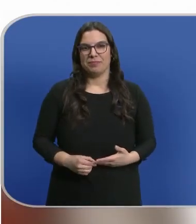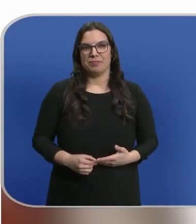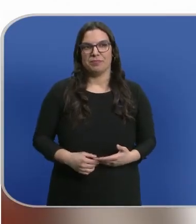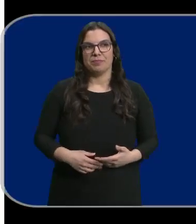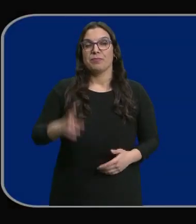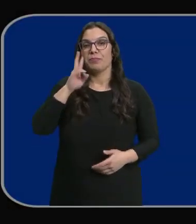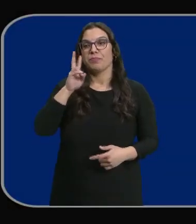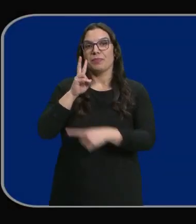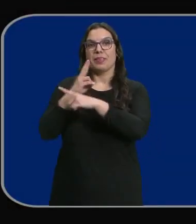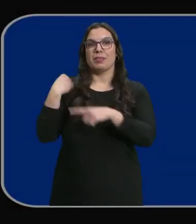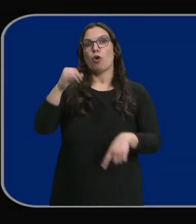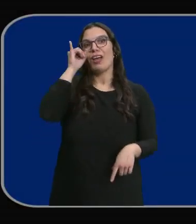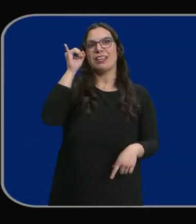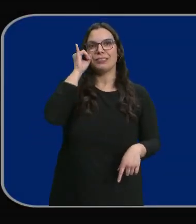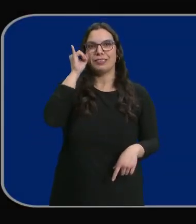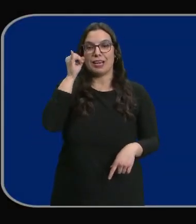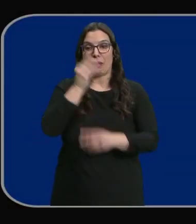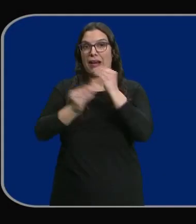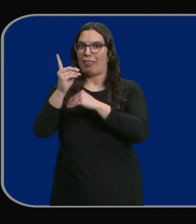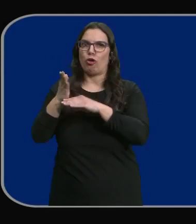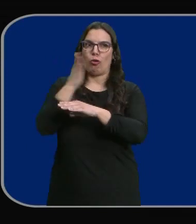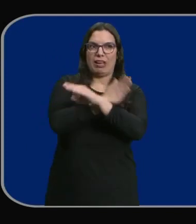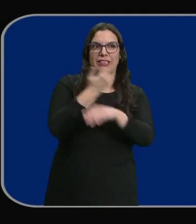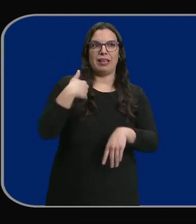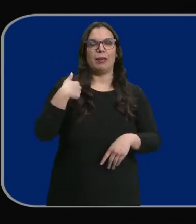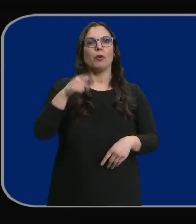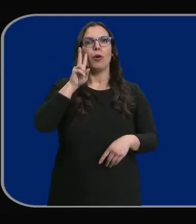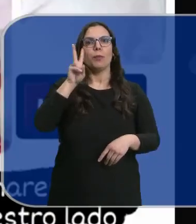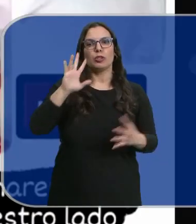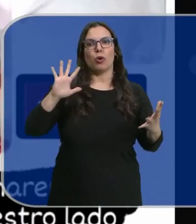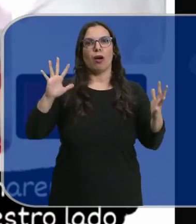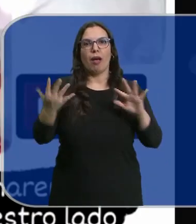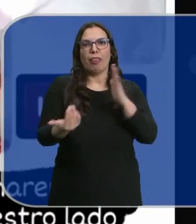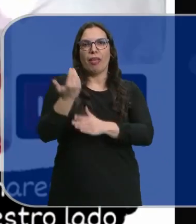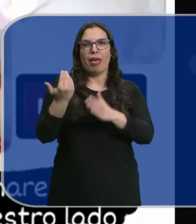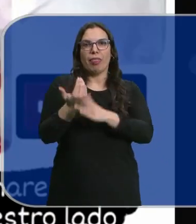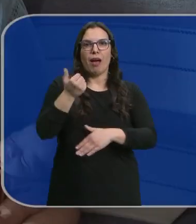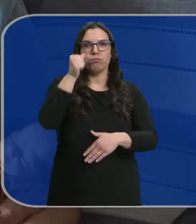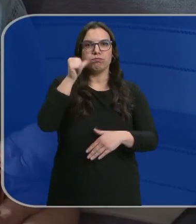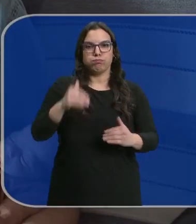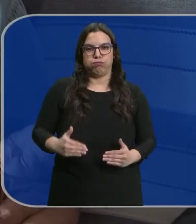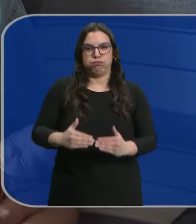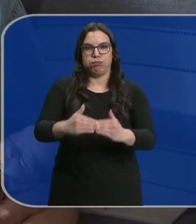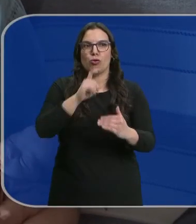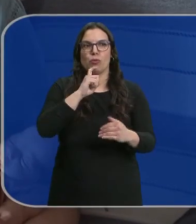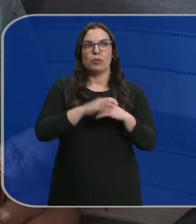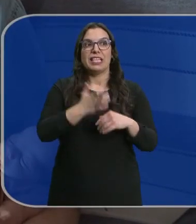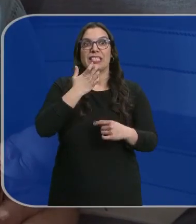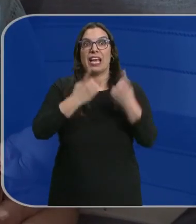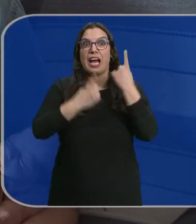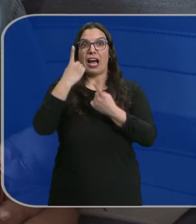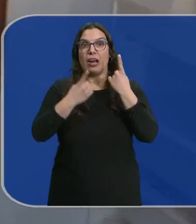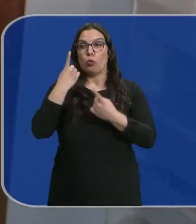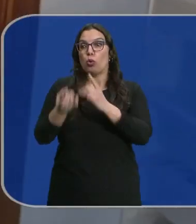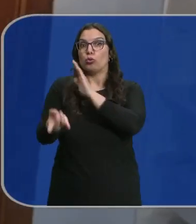Les conocimos a través del Instagram incluso antes de nacer y hemos seguido su evolución día a día por esta red. Me gustaría que si a alguien le pasa esto, poder